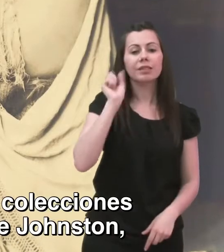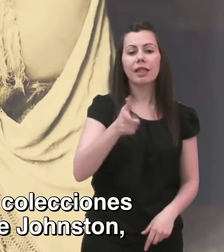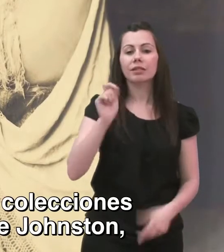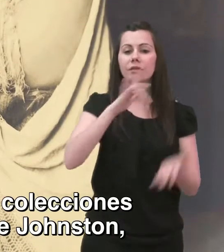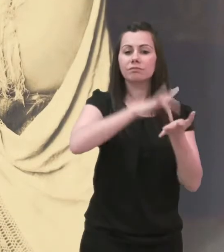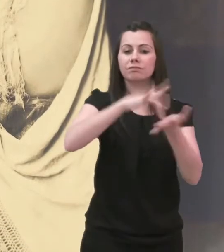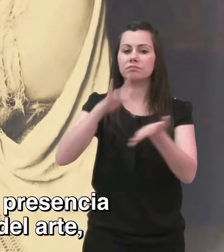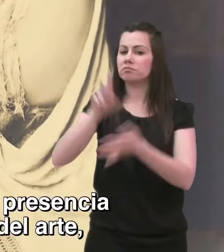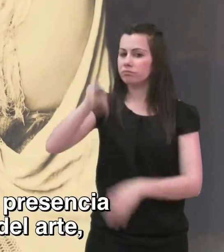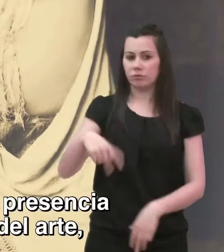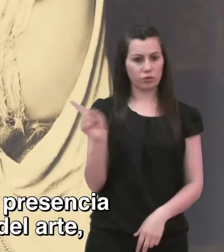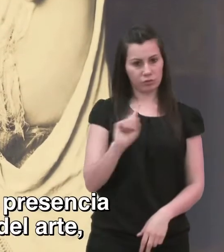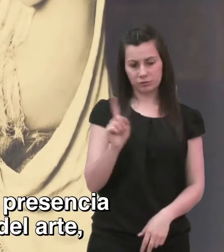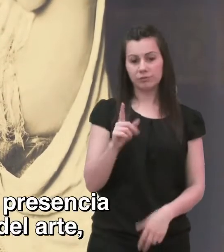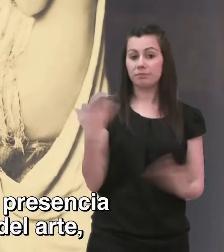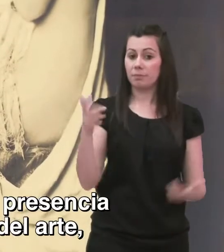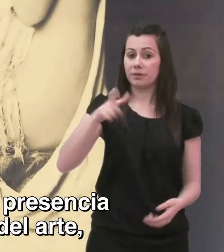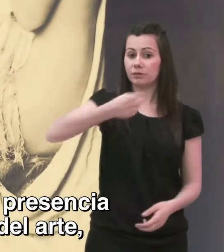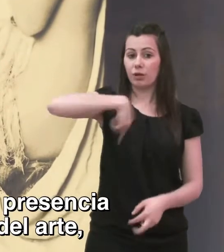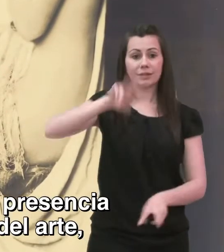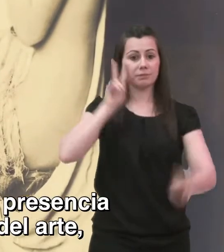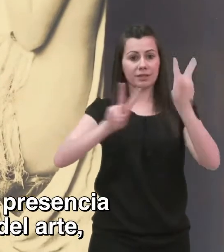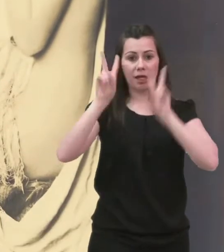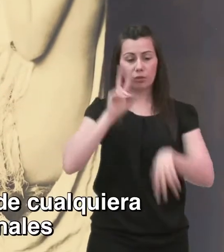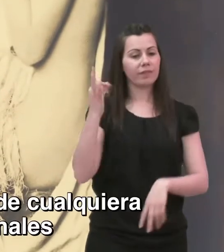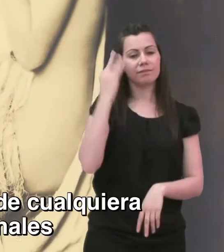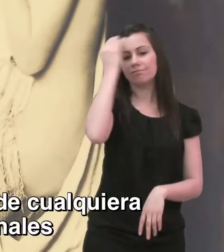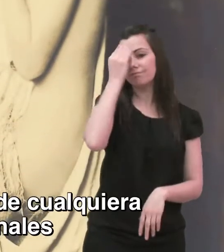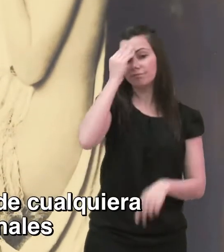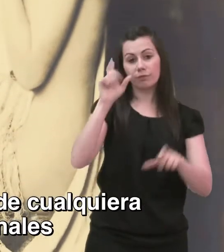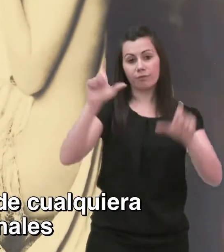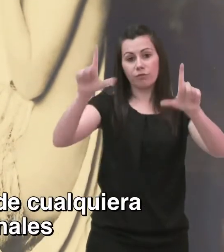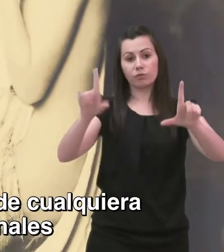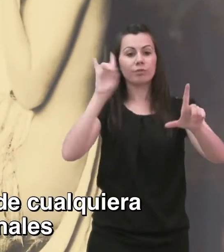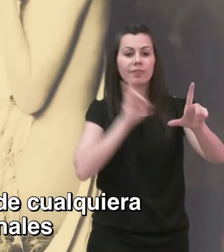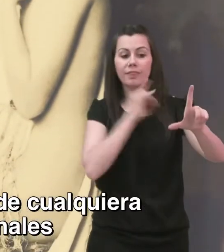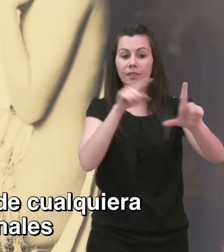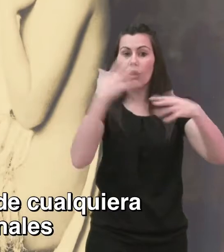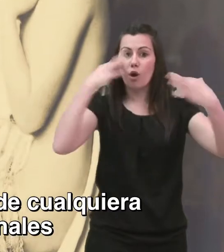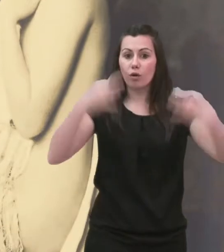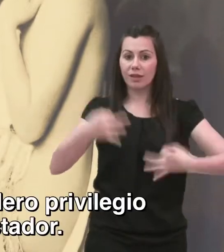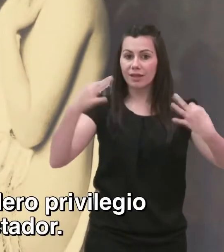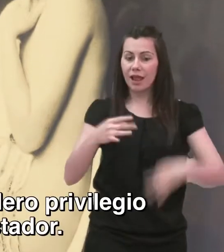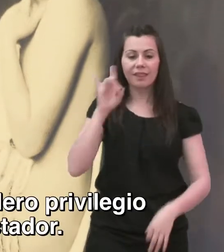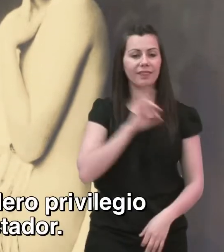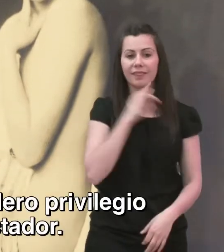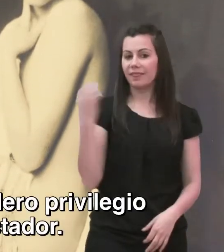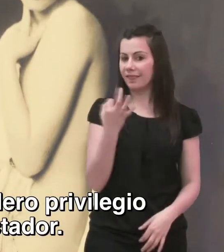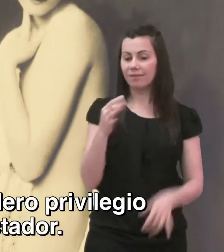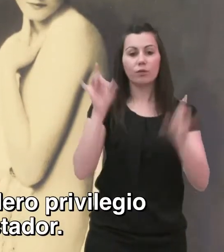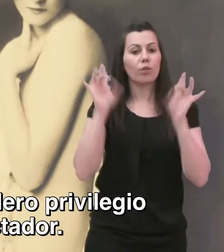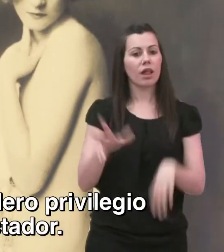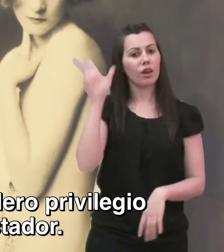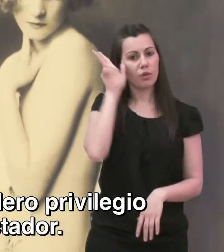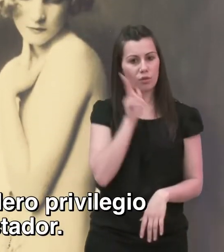obra de Johnston. No es habitual su presencia en el mercado del arte, por lo que disfrutar de cualquiera de sus originales constituye un